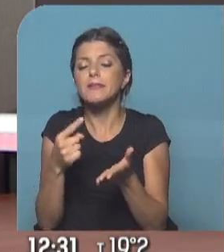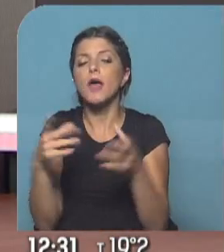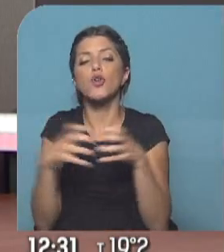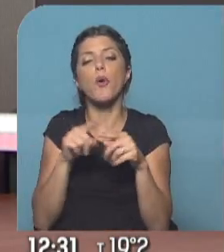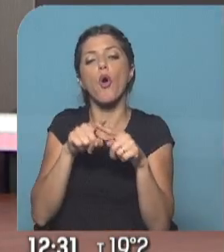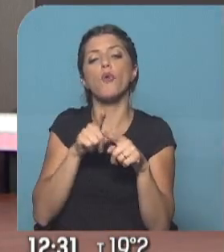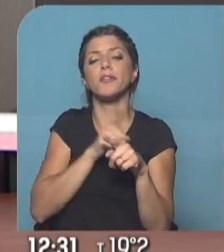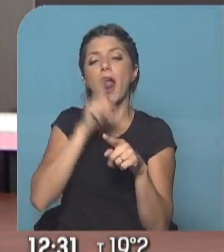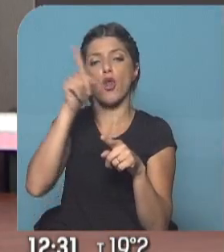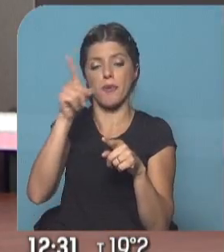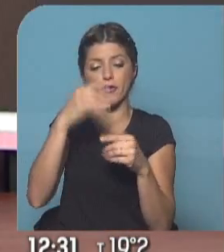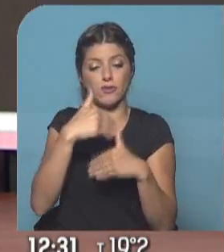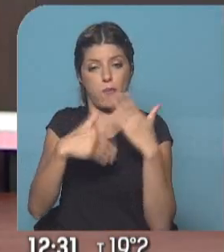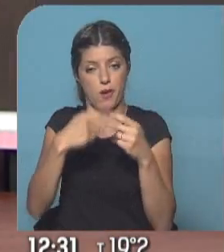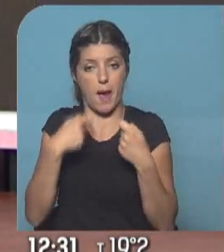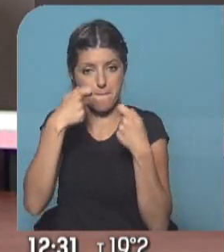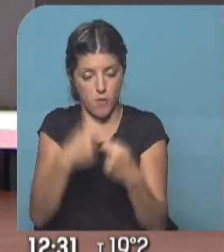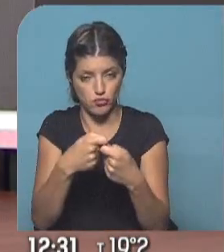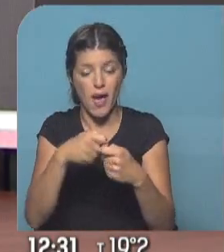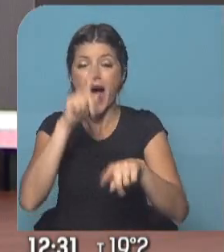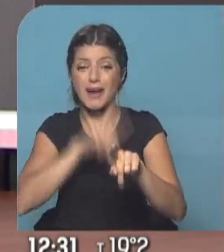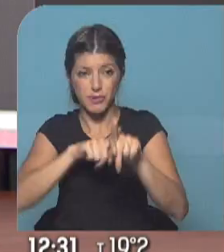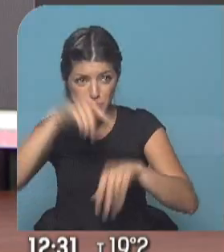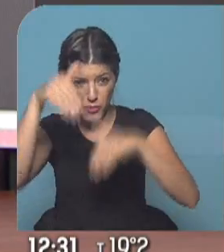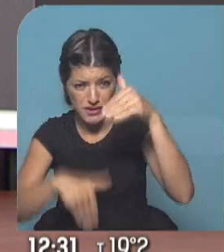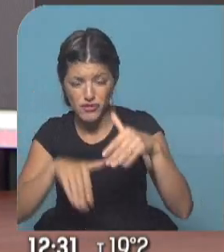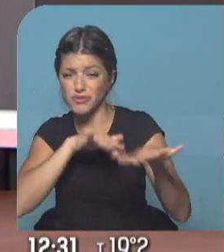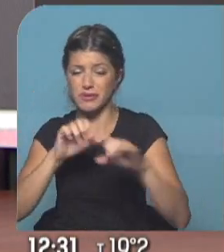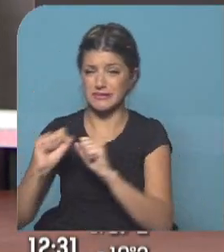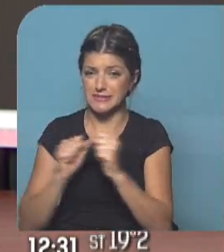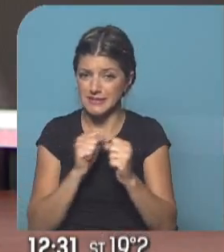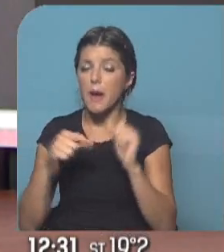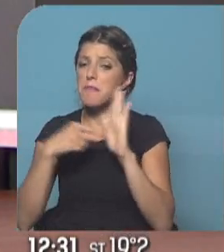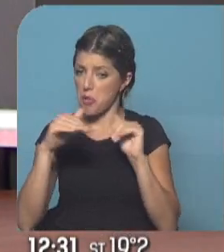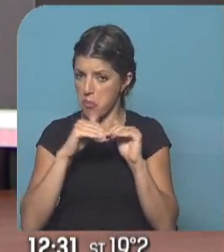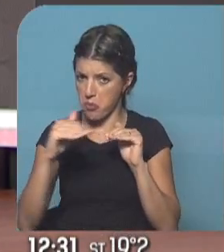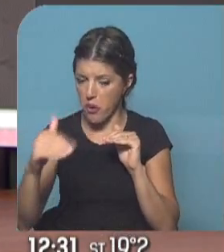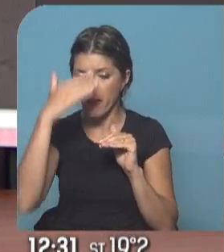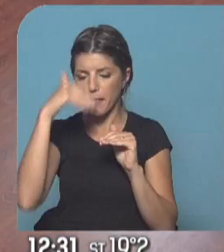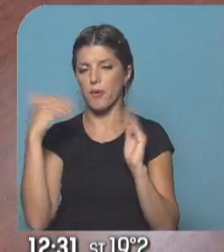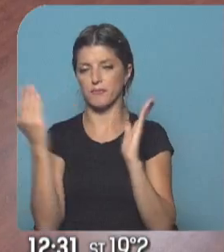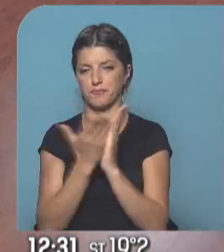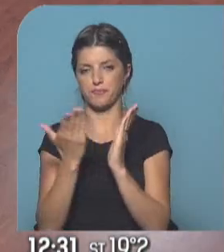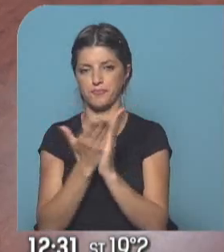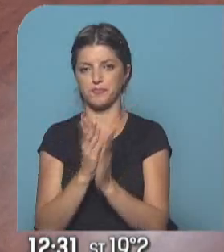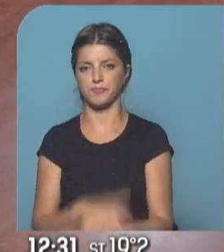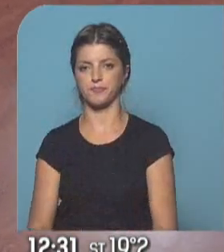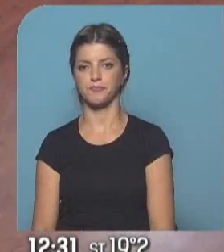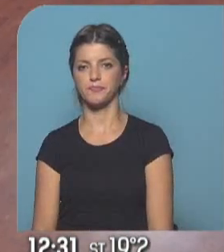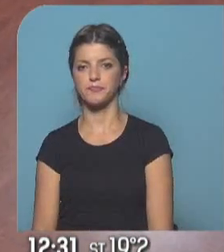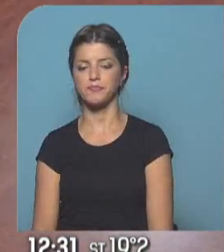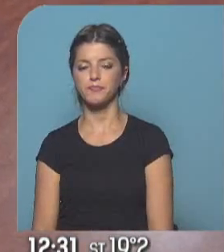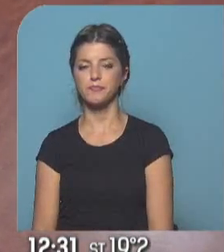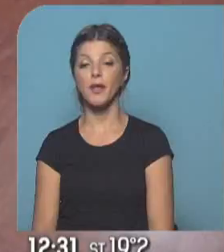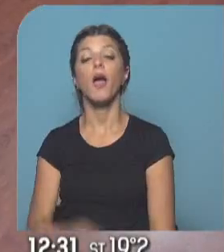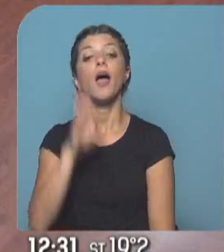oposición. Las elecciones se llevan a cabo en un clima tenso, pero al mismo tiempo muy estable. Vamos a estar analizando el tema en un rato. Estados